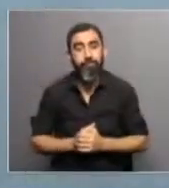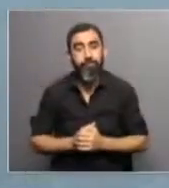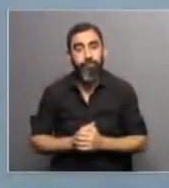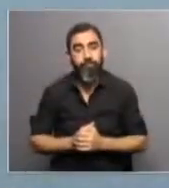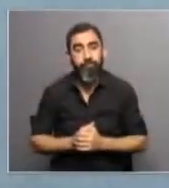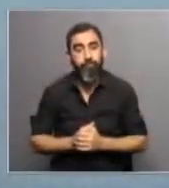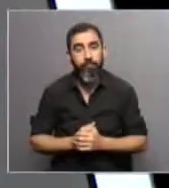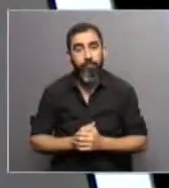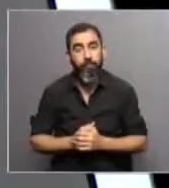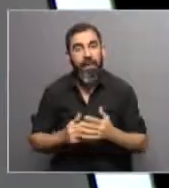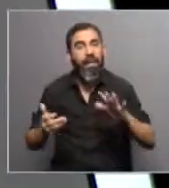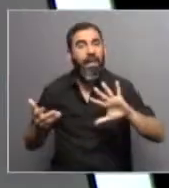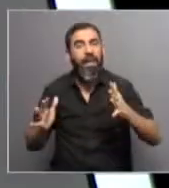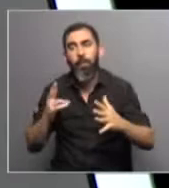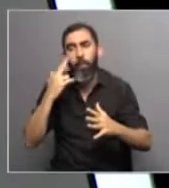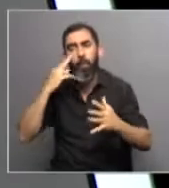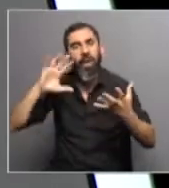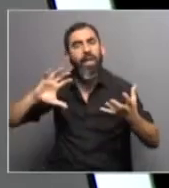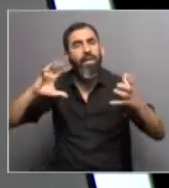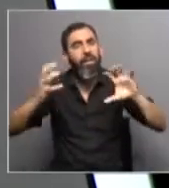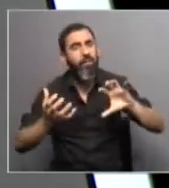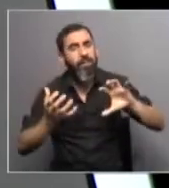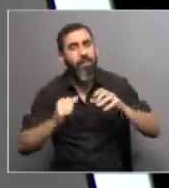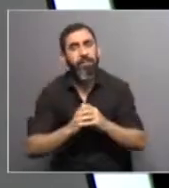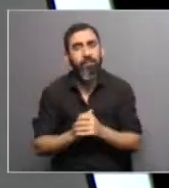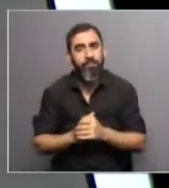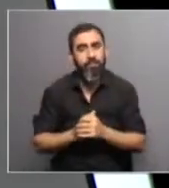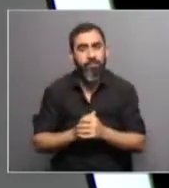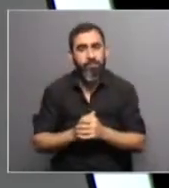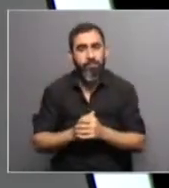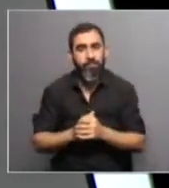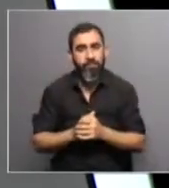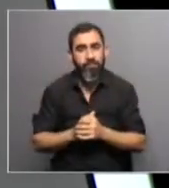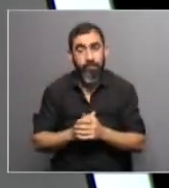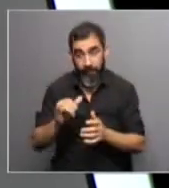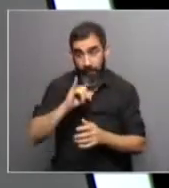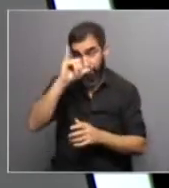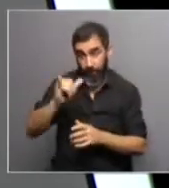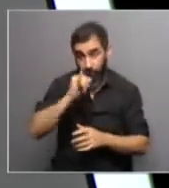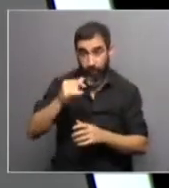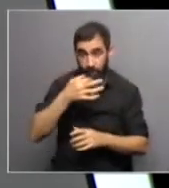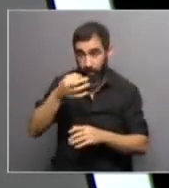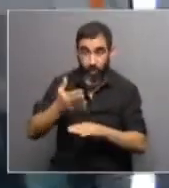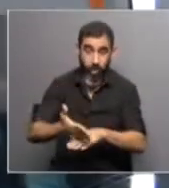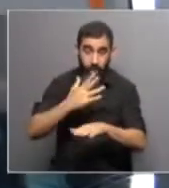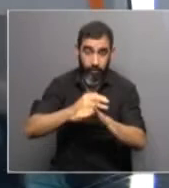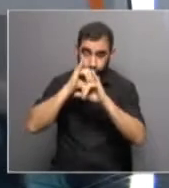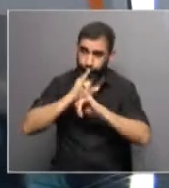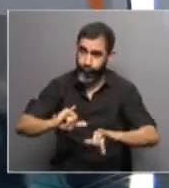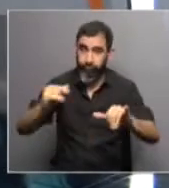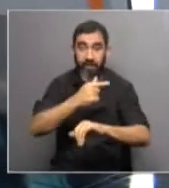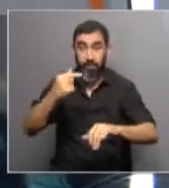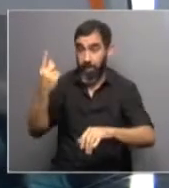Marcelo, ¿qué pasó con el clima? Vos hablabas recién de una mirada a largo plazo. El informe al que hacíamos referencia, que se publicó la semana